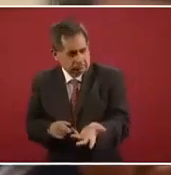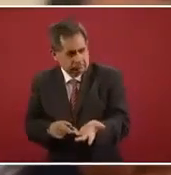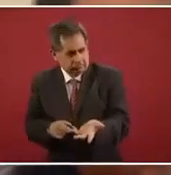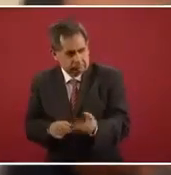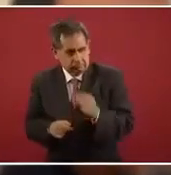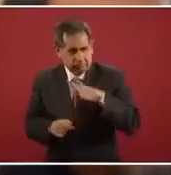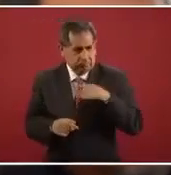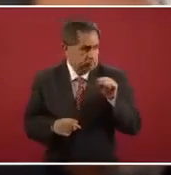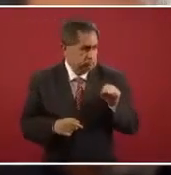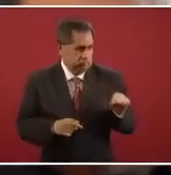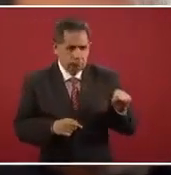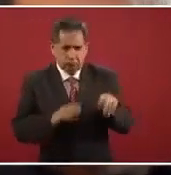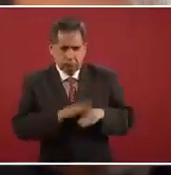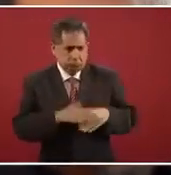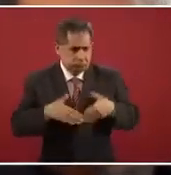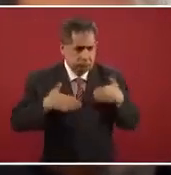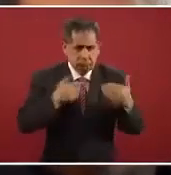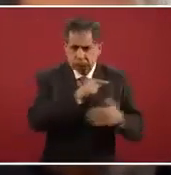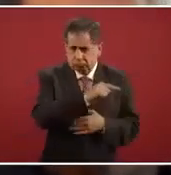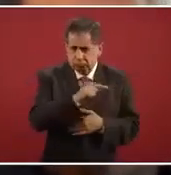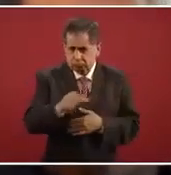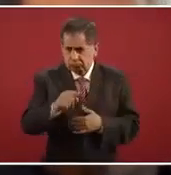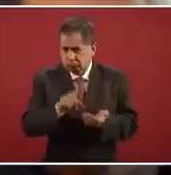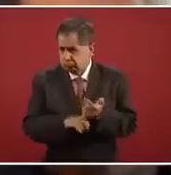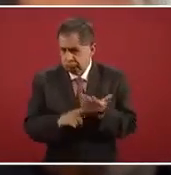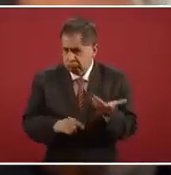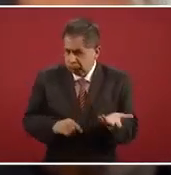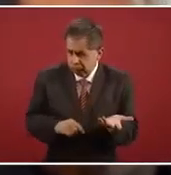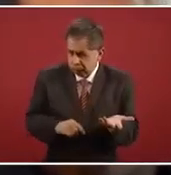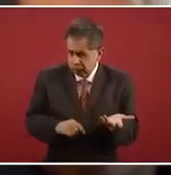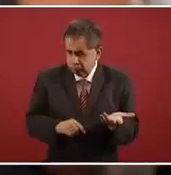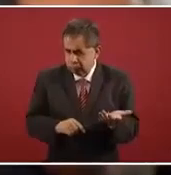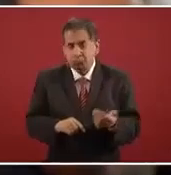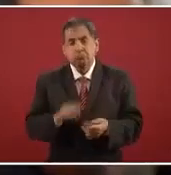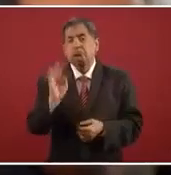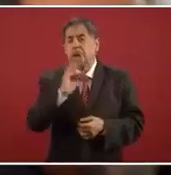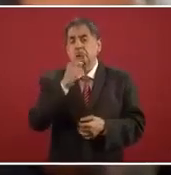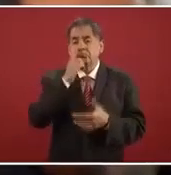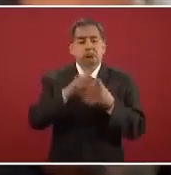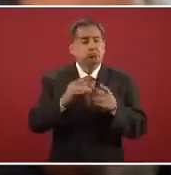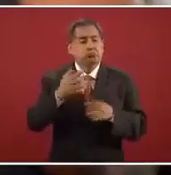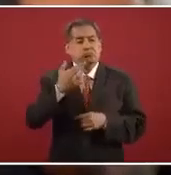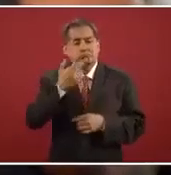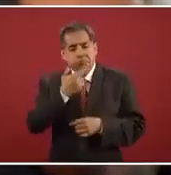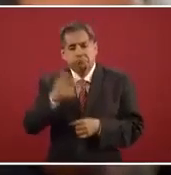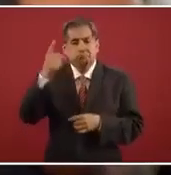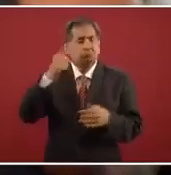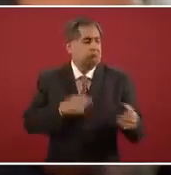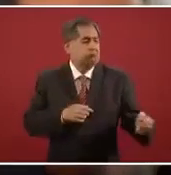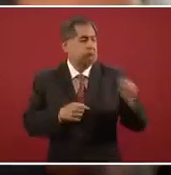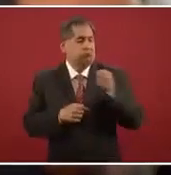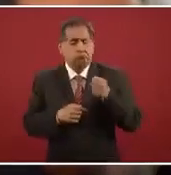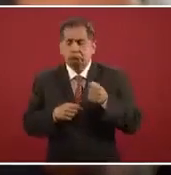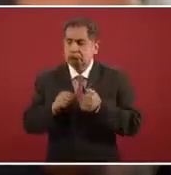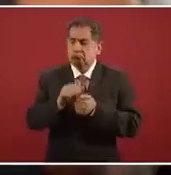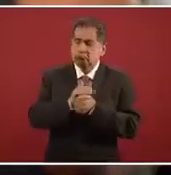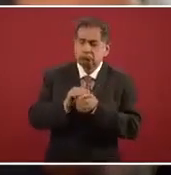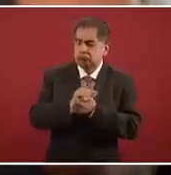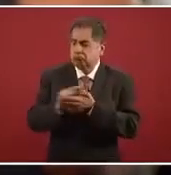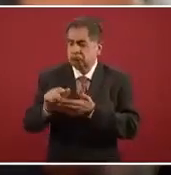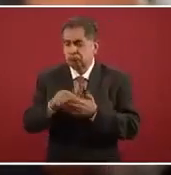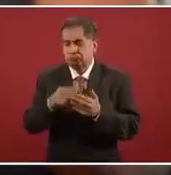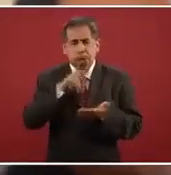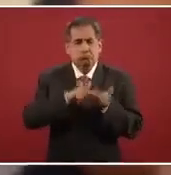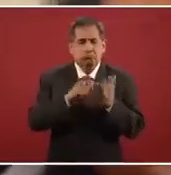usted gente de confianza en esa área? Se dijo que teníamos al mejor refinero, al ingeniero